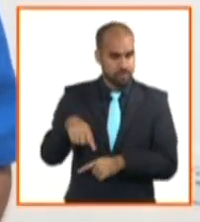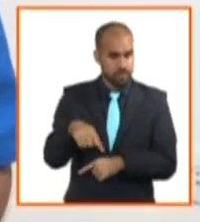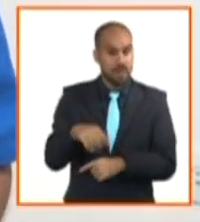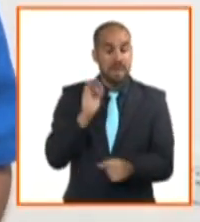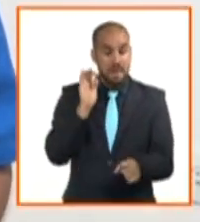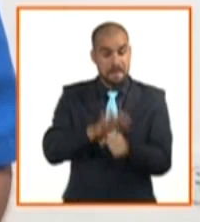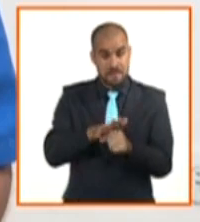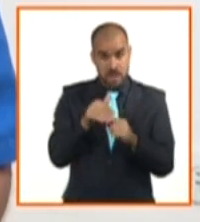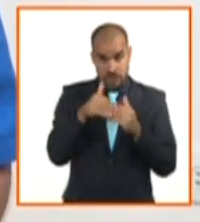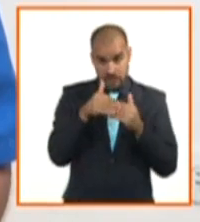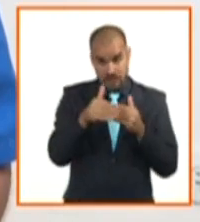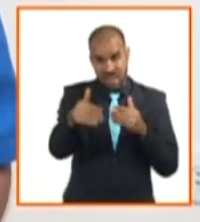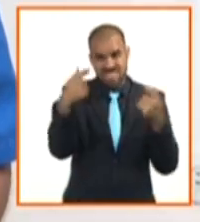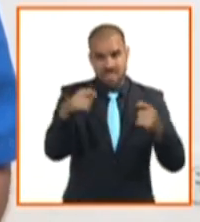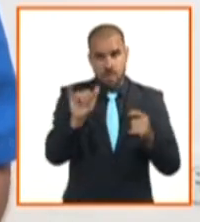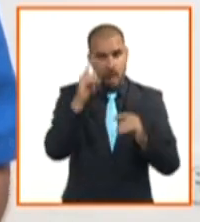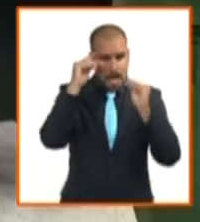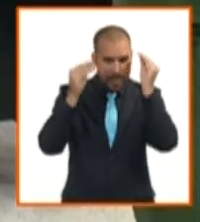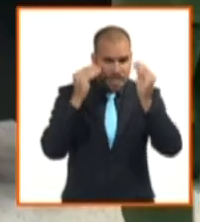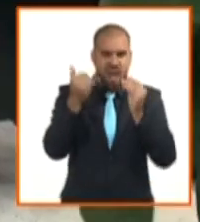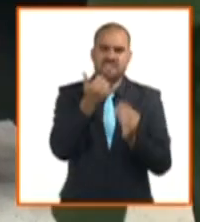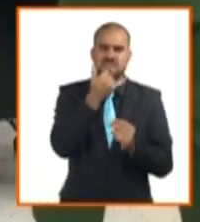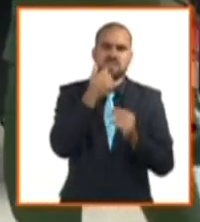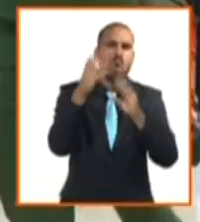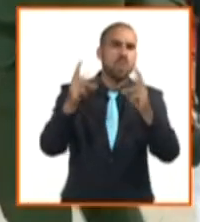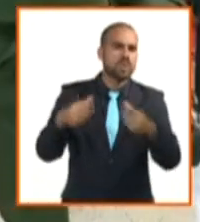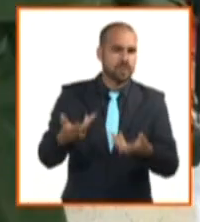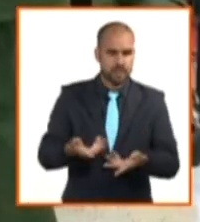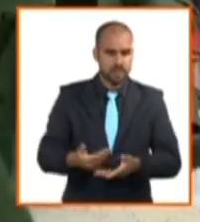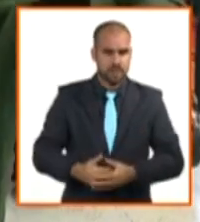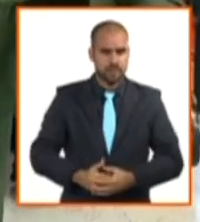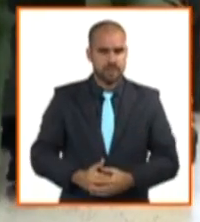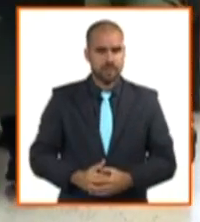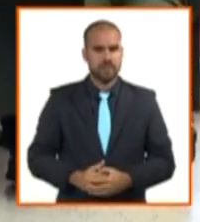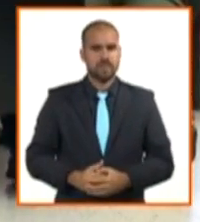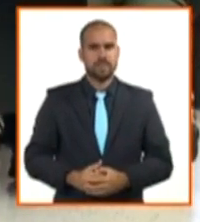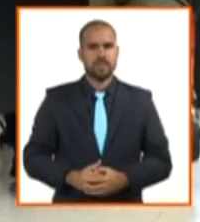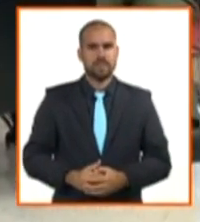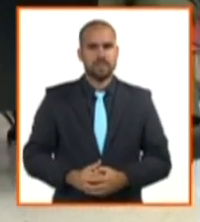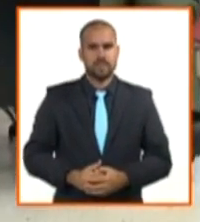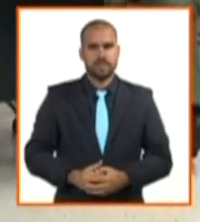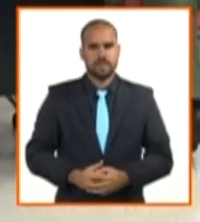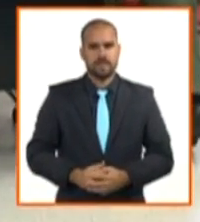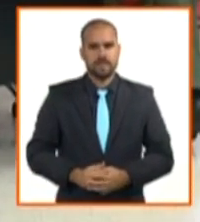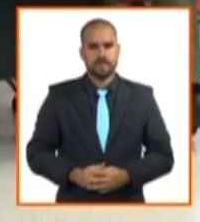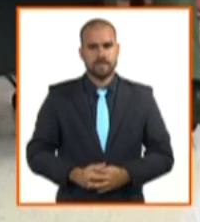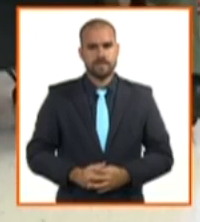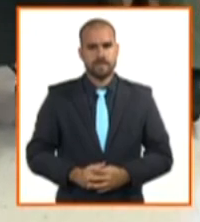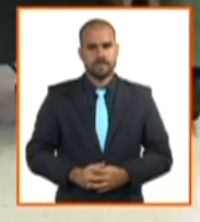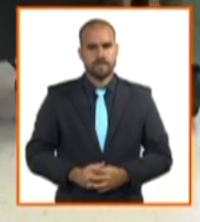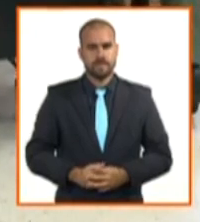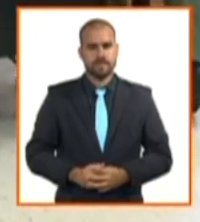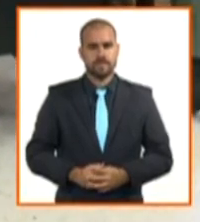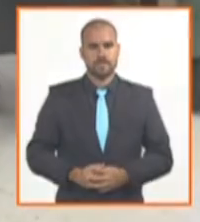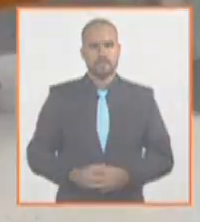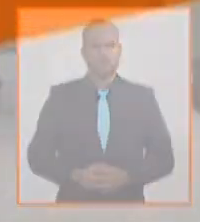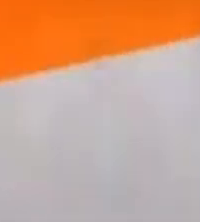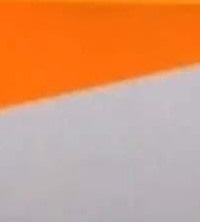haciendo una evaluación de los daños wilmer rodríguez fernández sistema informativo de la televisión cubana